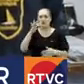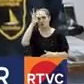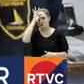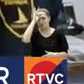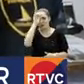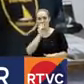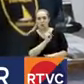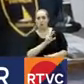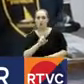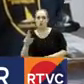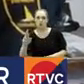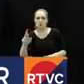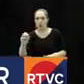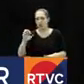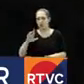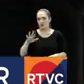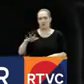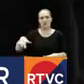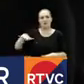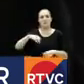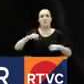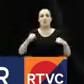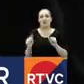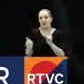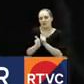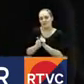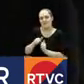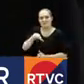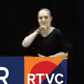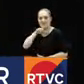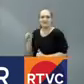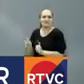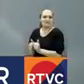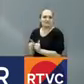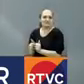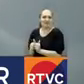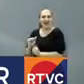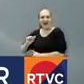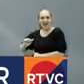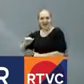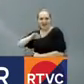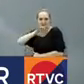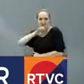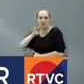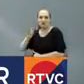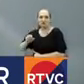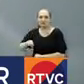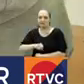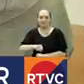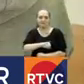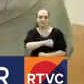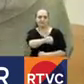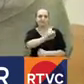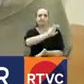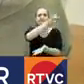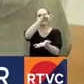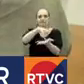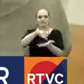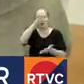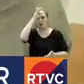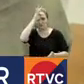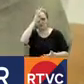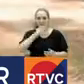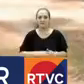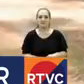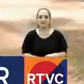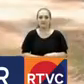suroriente bogotano en compañía de su guía y mejor amiga, Tali, la encargada de llevarla al interior del hospital para cumplir las citas con sus pacientes.